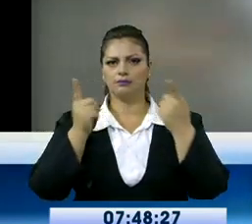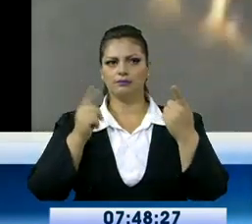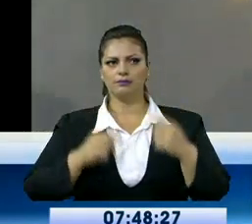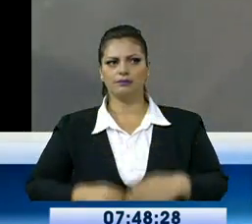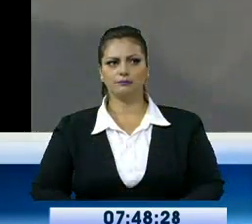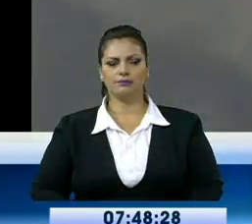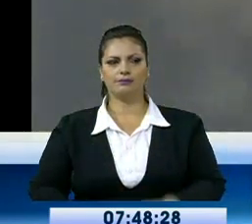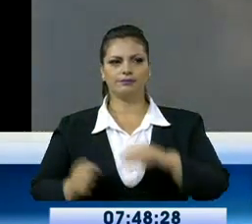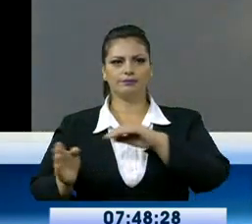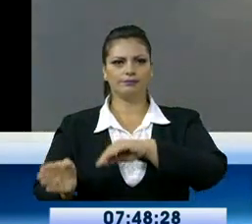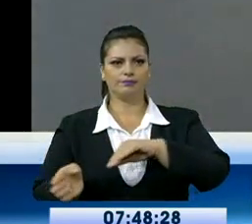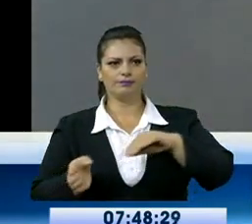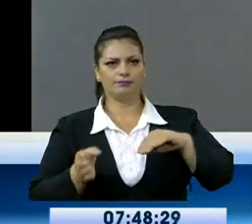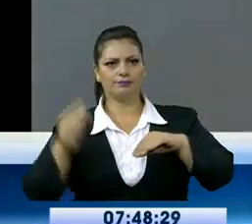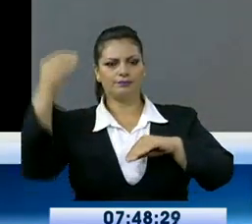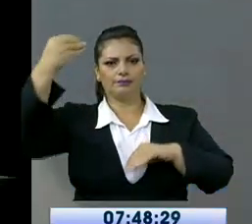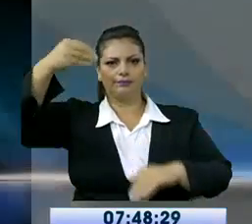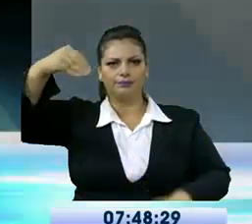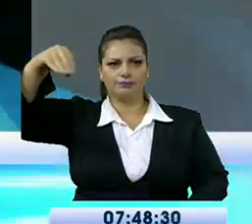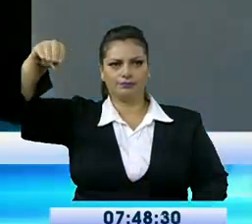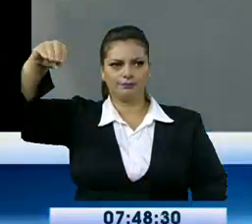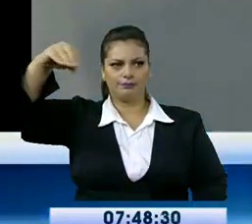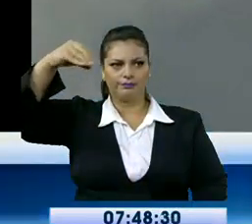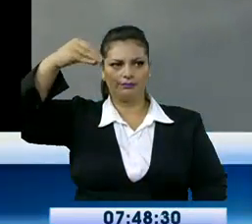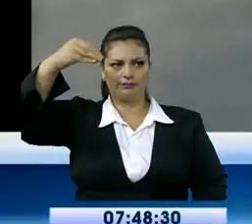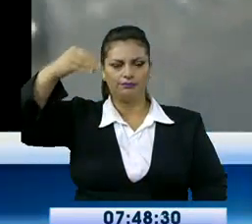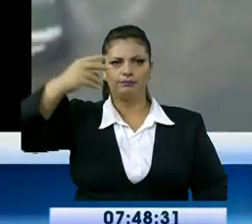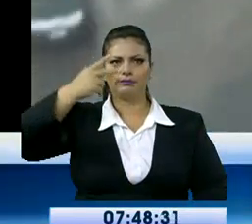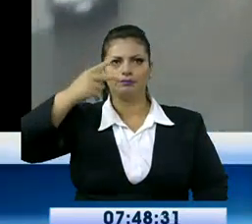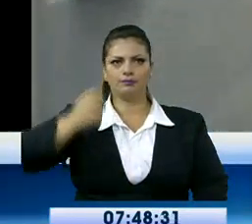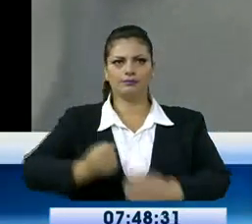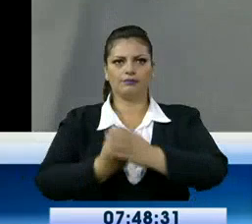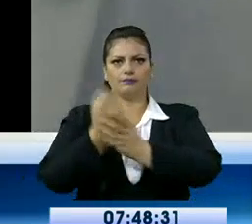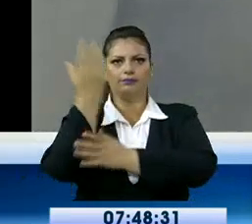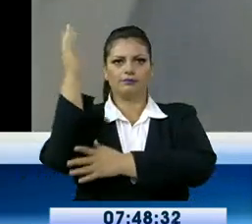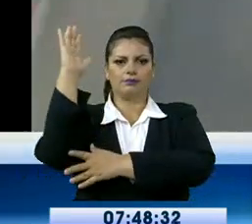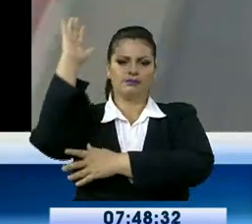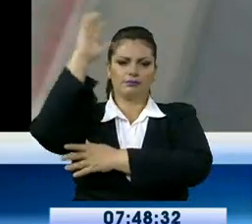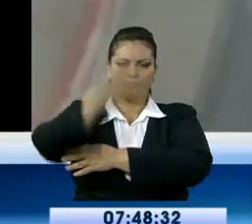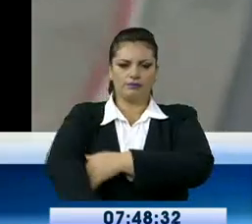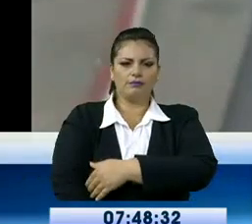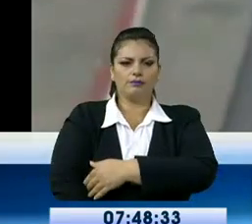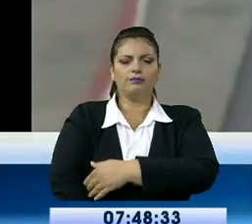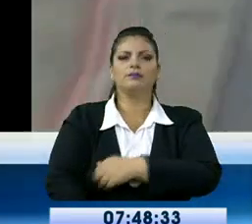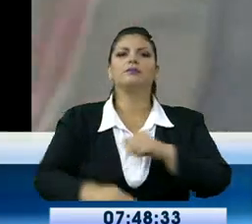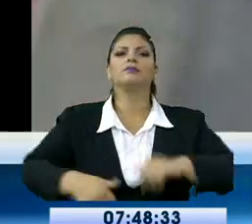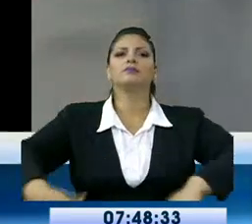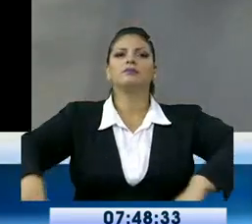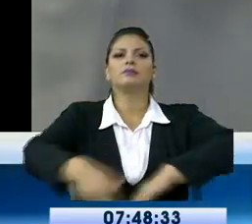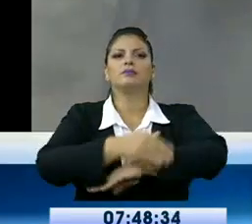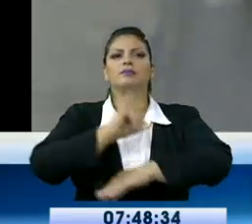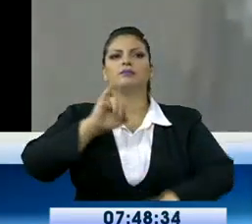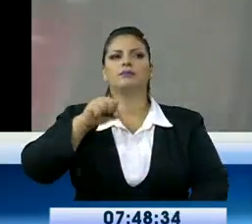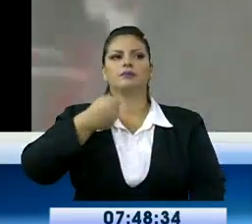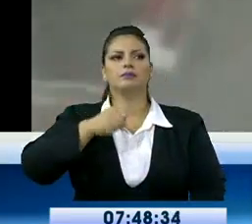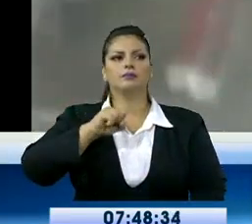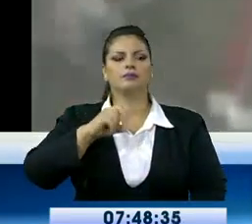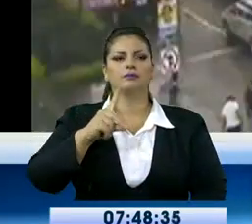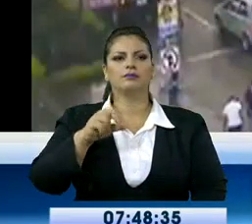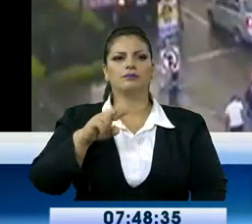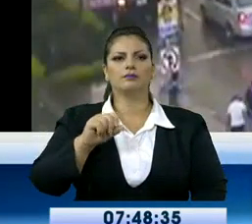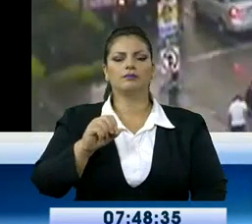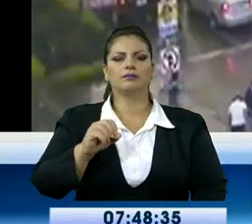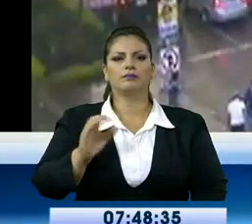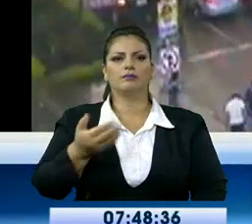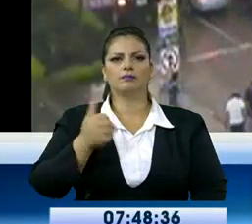En otro suceso, el sistema captó la caída de varios árboles en la avenida Isidro Ayora, al norte de la urbe, producto de las lluvias y